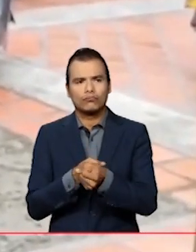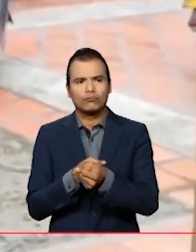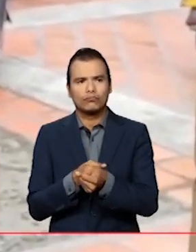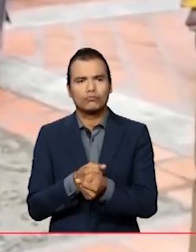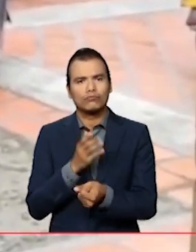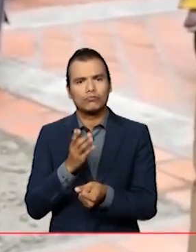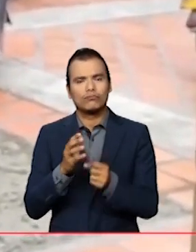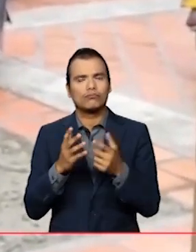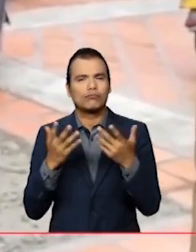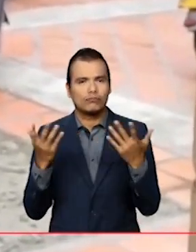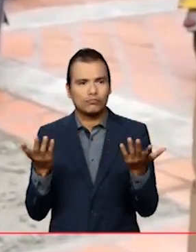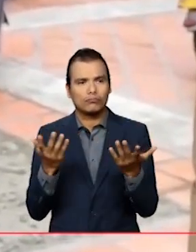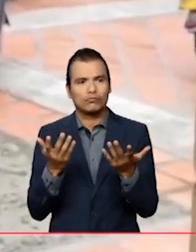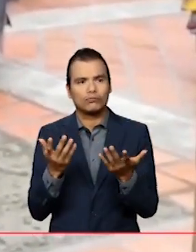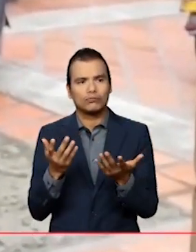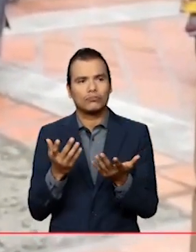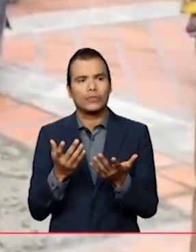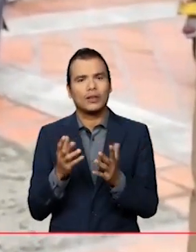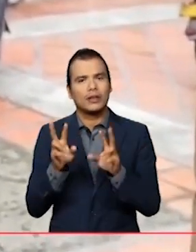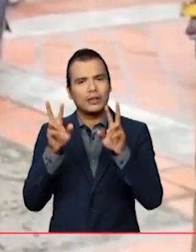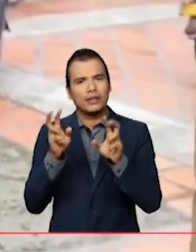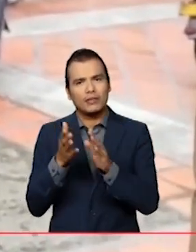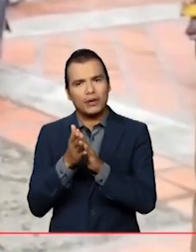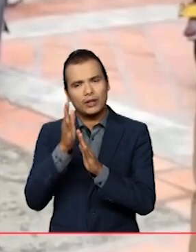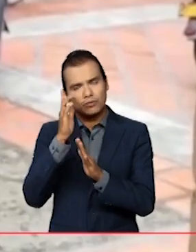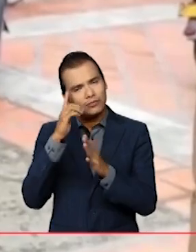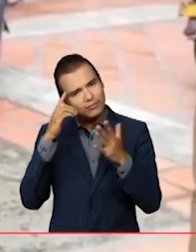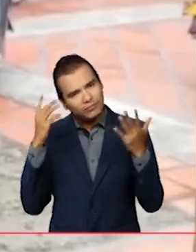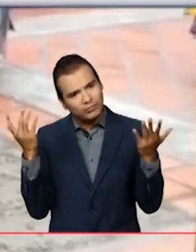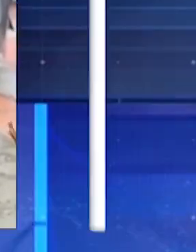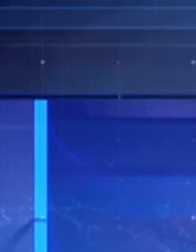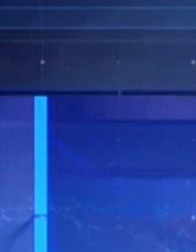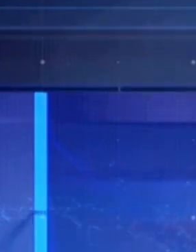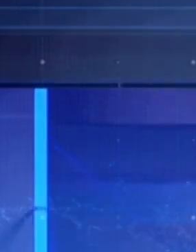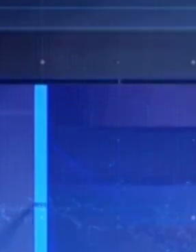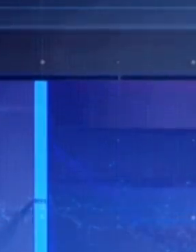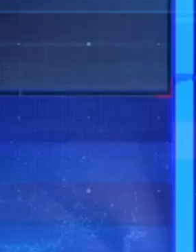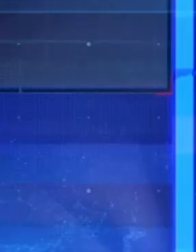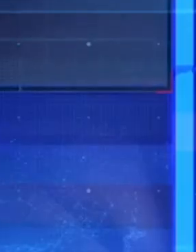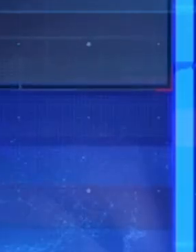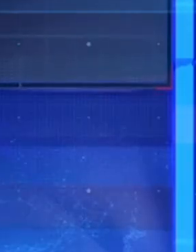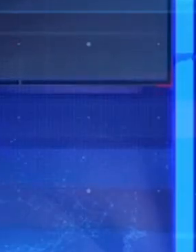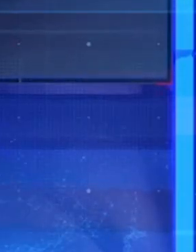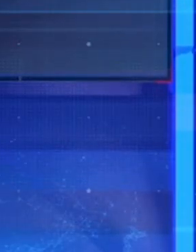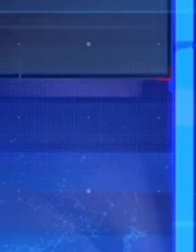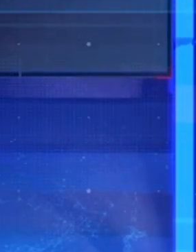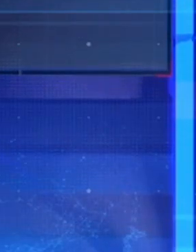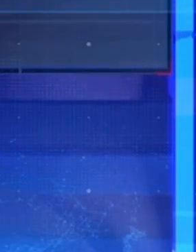sigilo sacramental, y nada mejor que poder encontrar a alguien que me escuche.